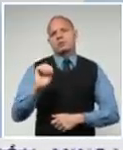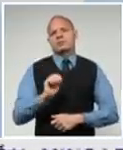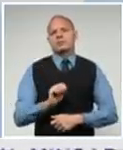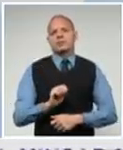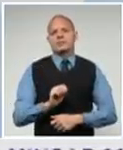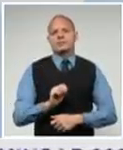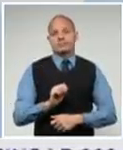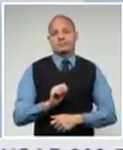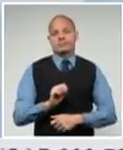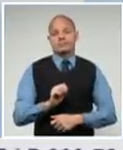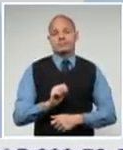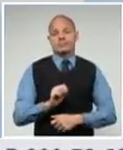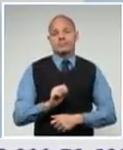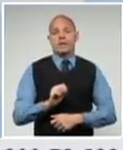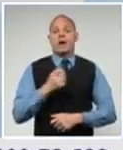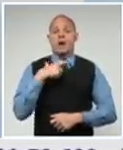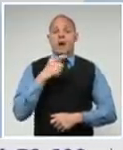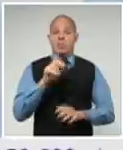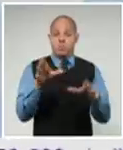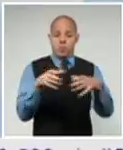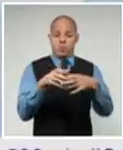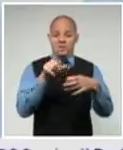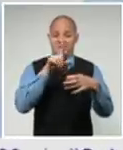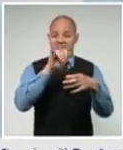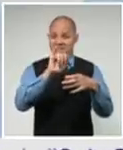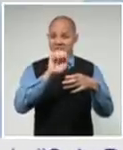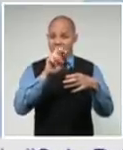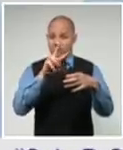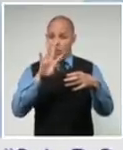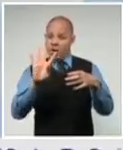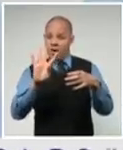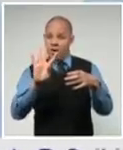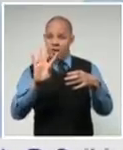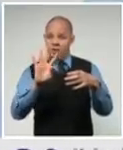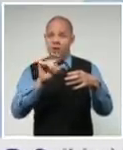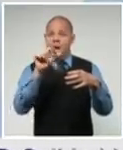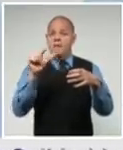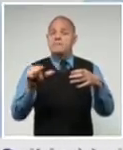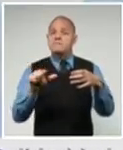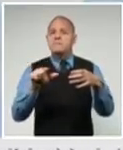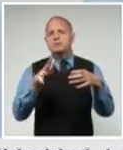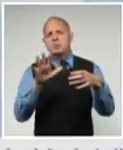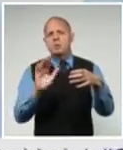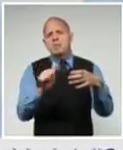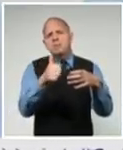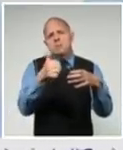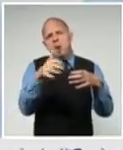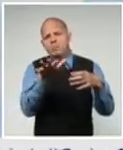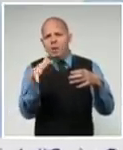de estos 624, pues 615, estamos hablando del